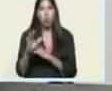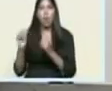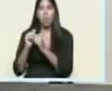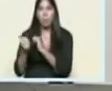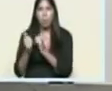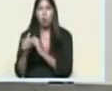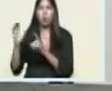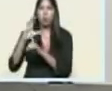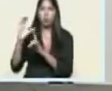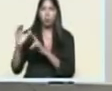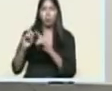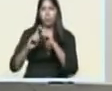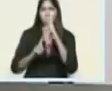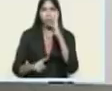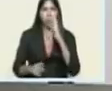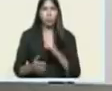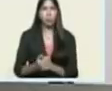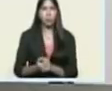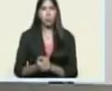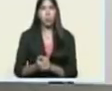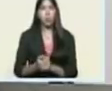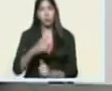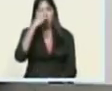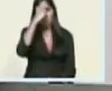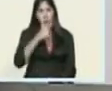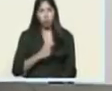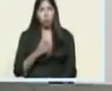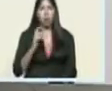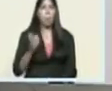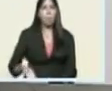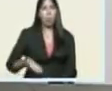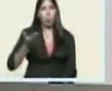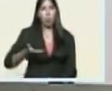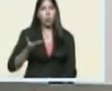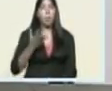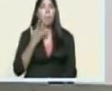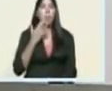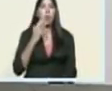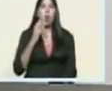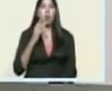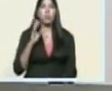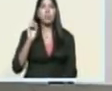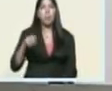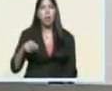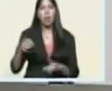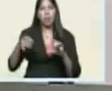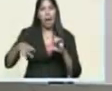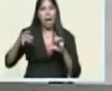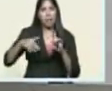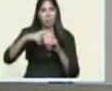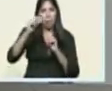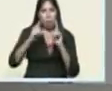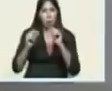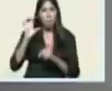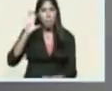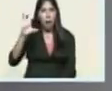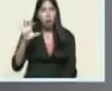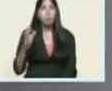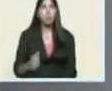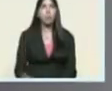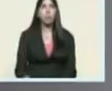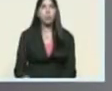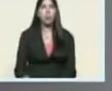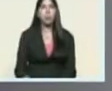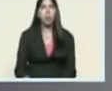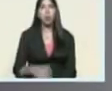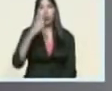En el centro Venezuela, en el centro el ser humano, en la creación del carné de la patria, en la creación